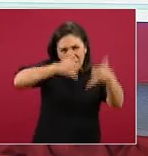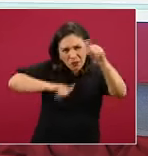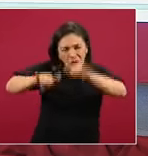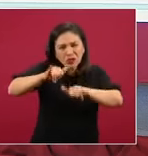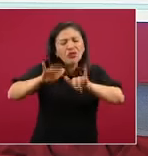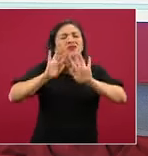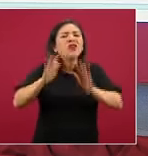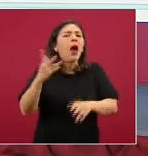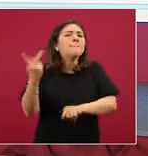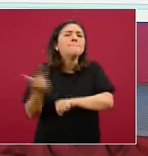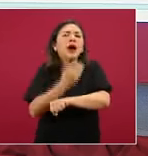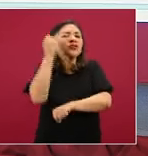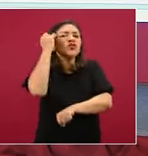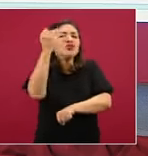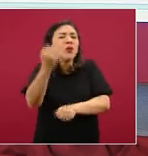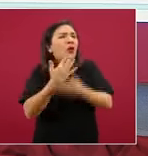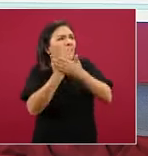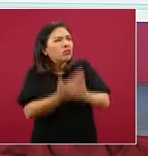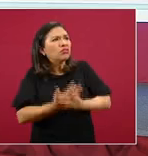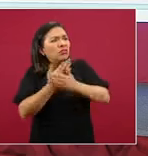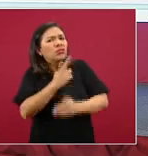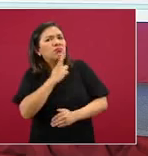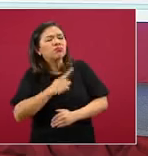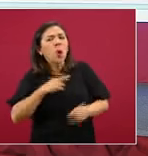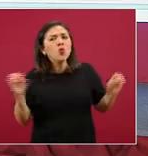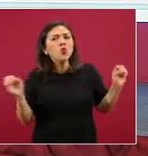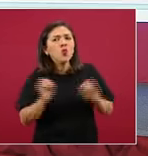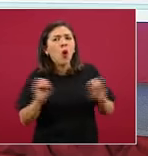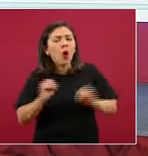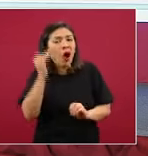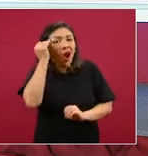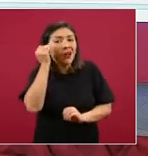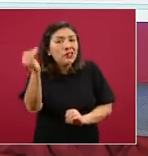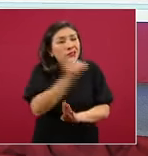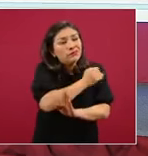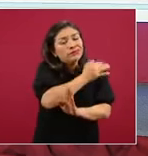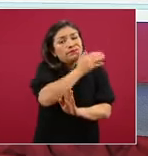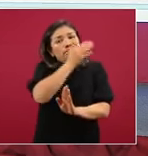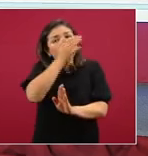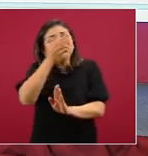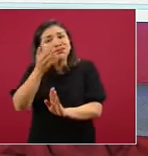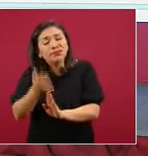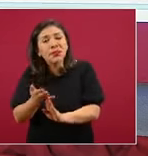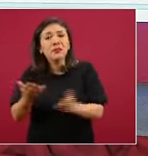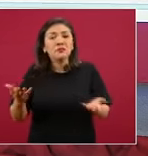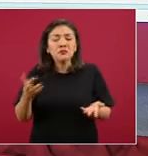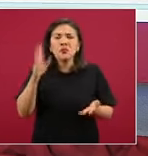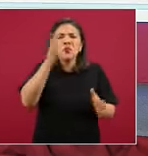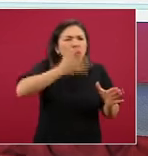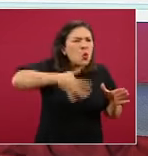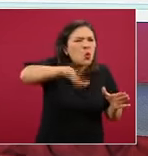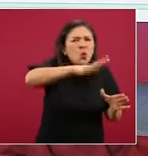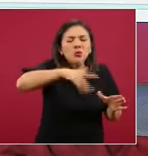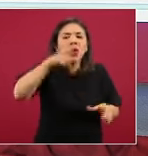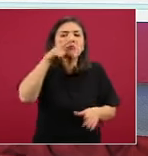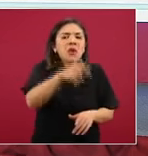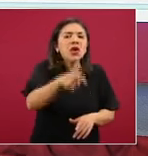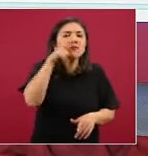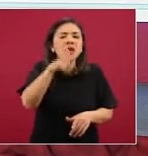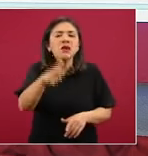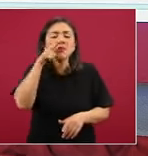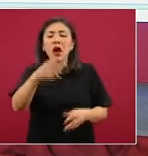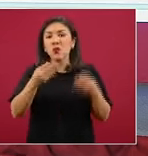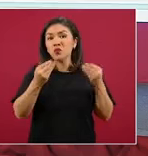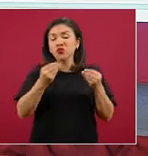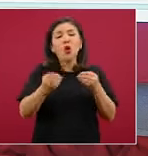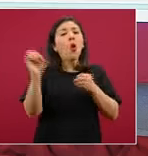un tiempo en el que se ha esperado el resultado y no se encuentra, y cuando se vigila o se rastrea, se ha dado cuenta que muchas de estas muestras